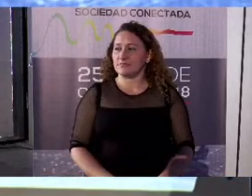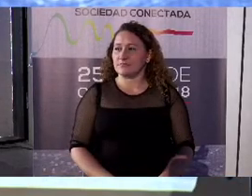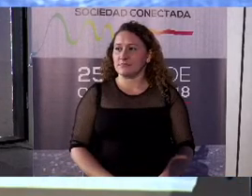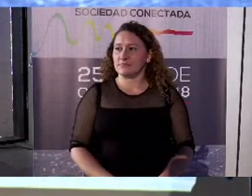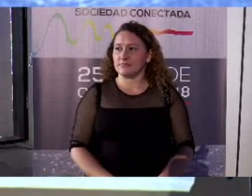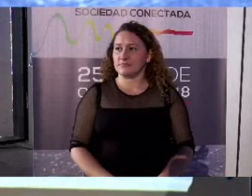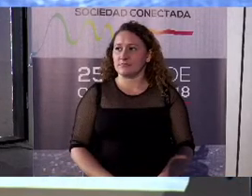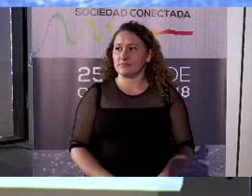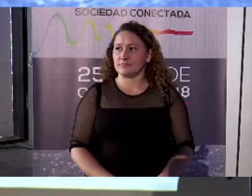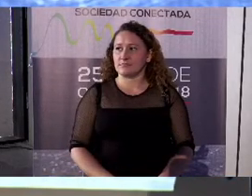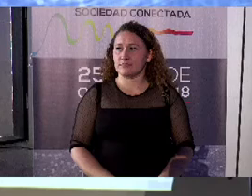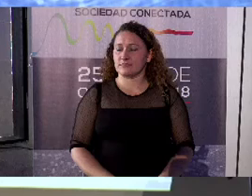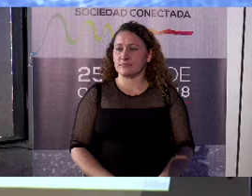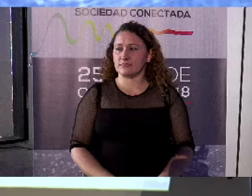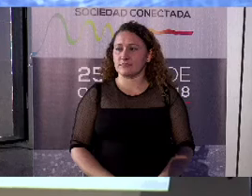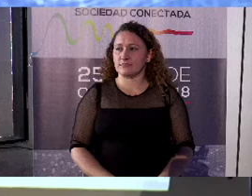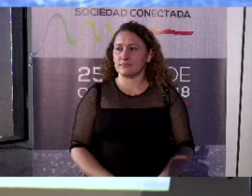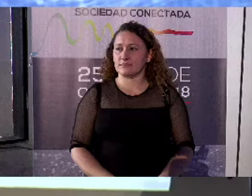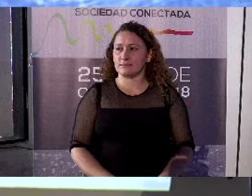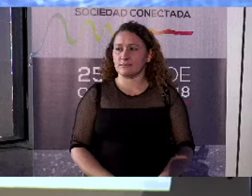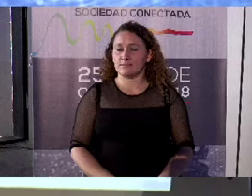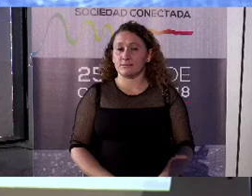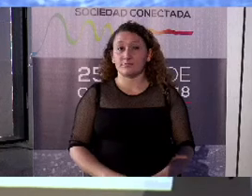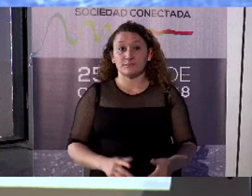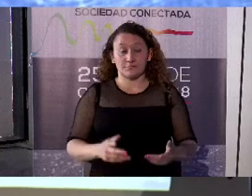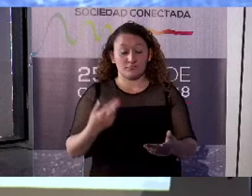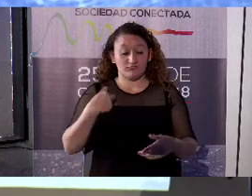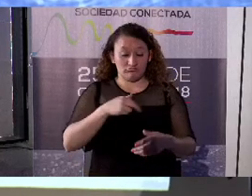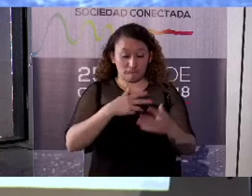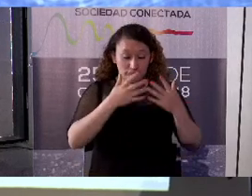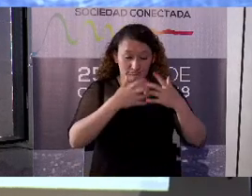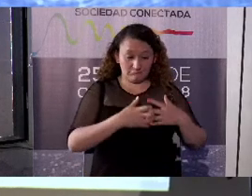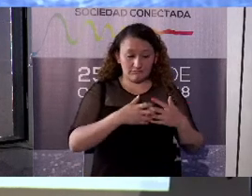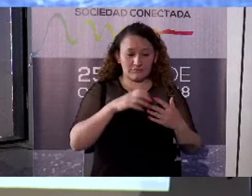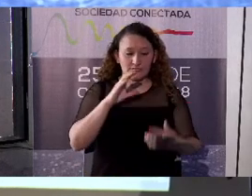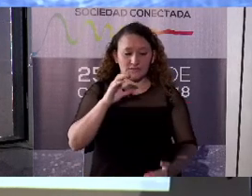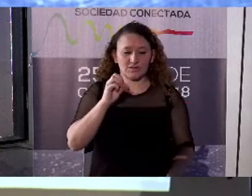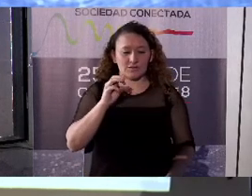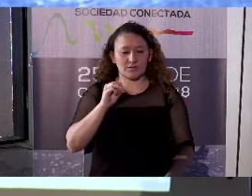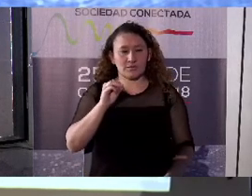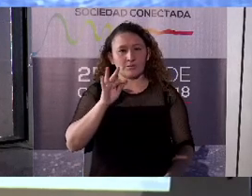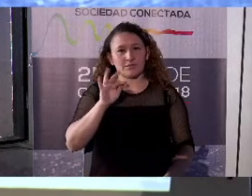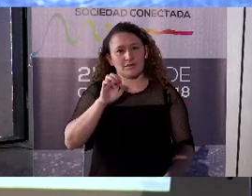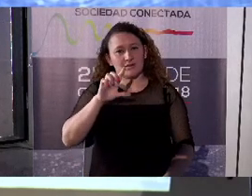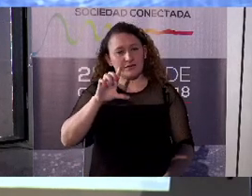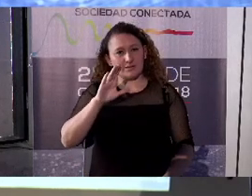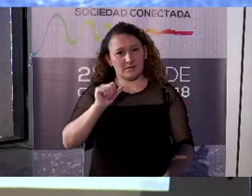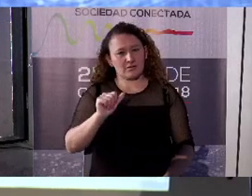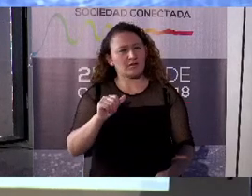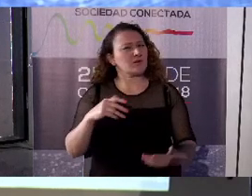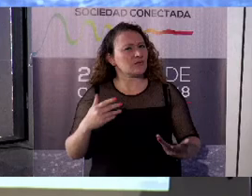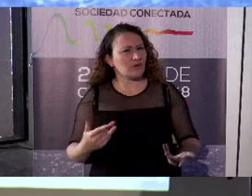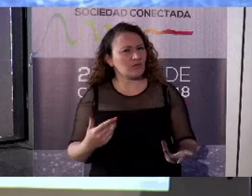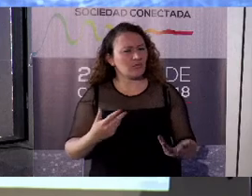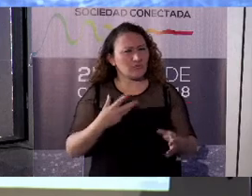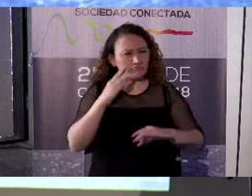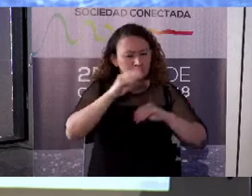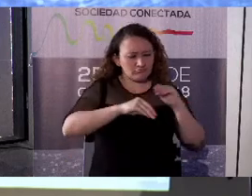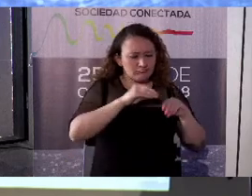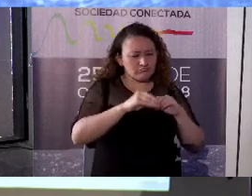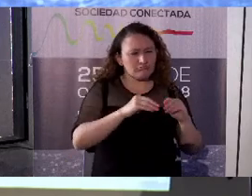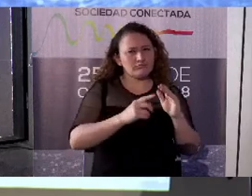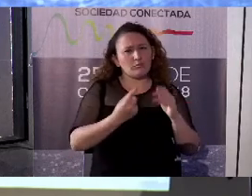es nosotros en com telca nos dedicamos a el desarrollo de políticas públicas y